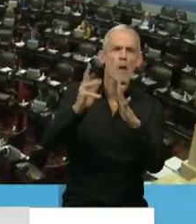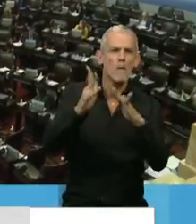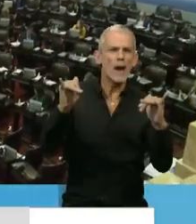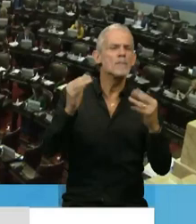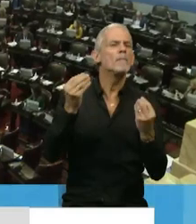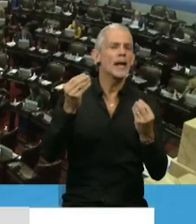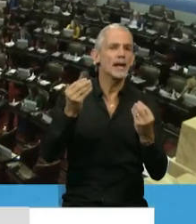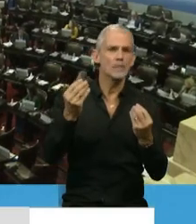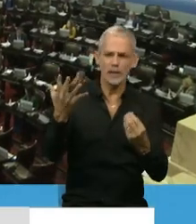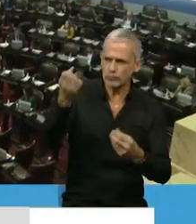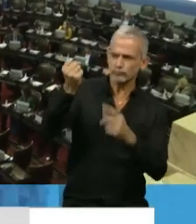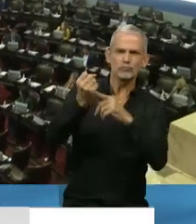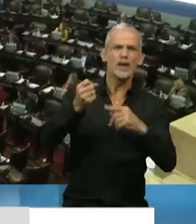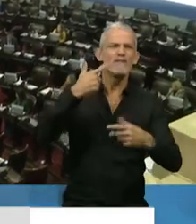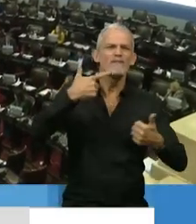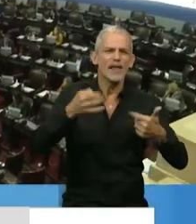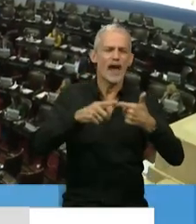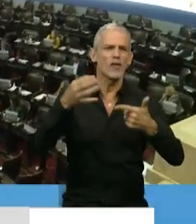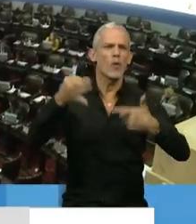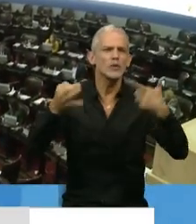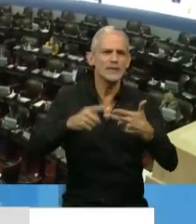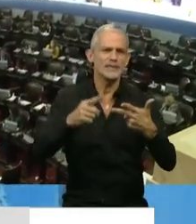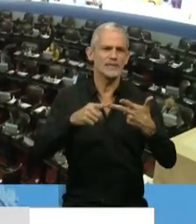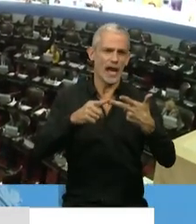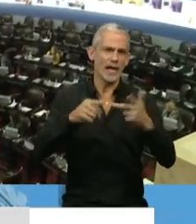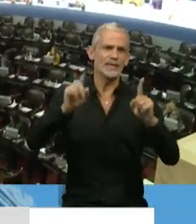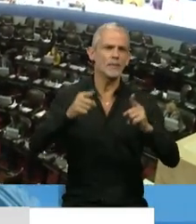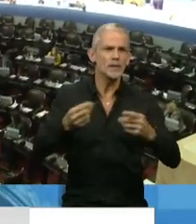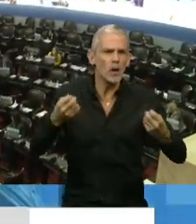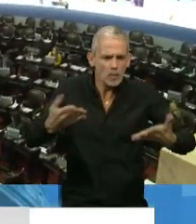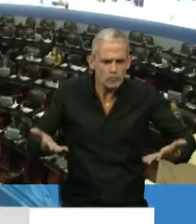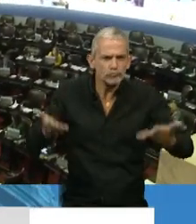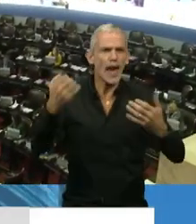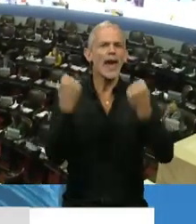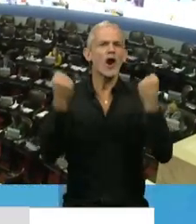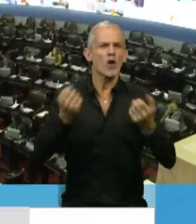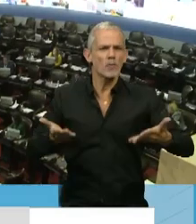la verdad, de la justicia y de la prosperidad